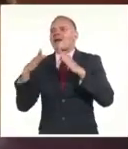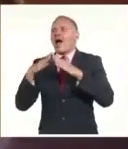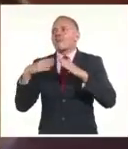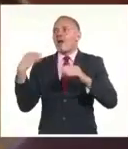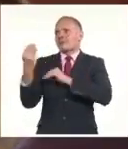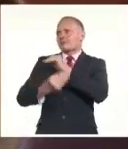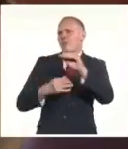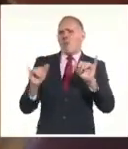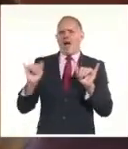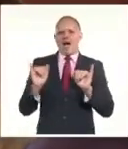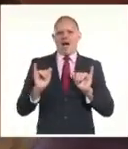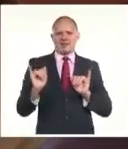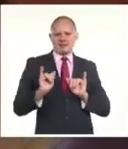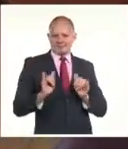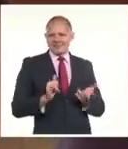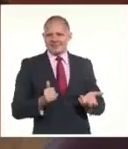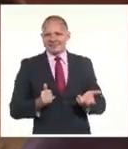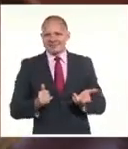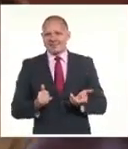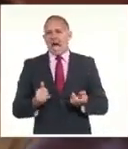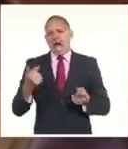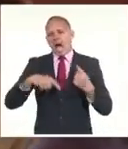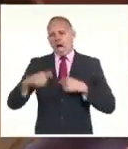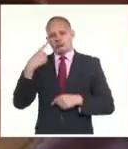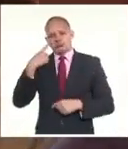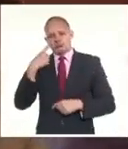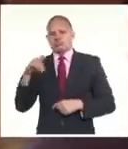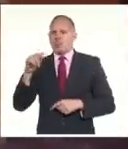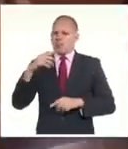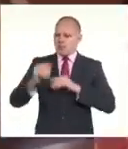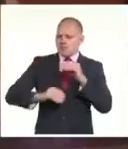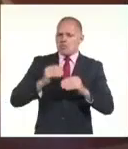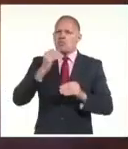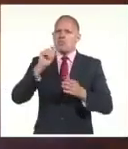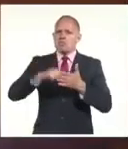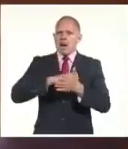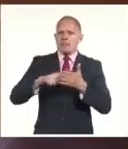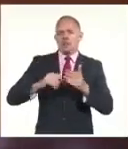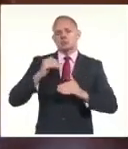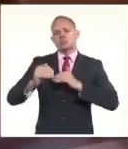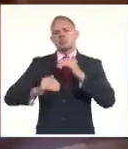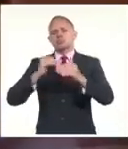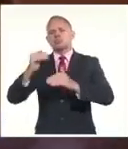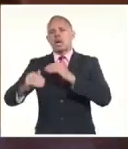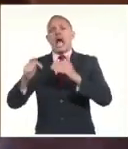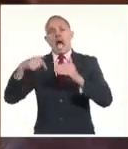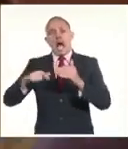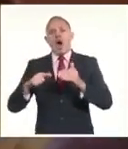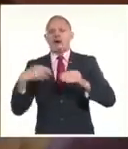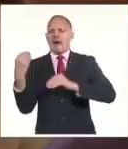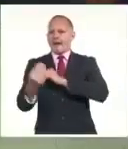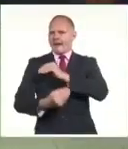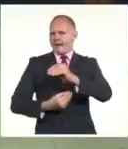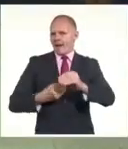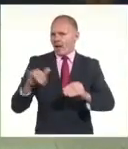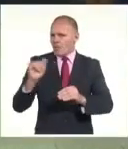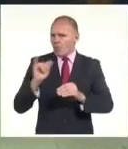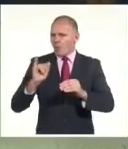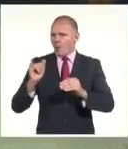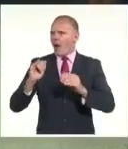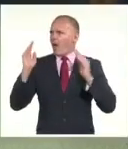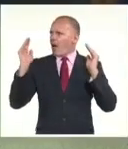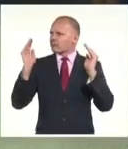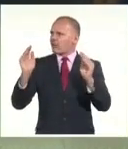realizar. A partir de ello, de la estrategia, fuimos trabajando, entonces el telecentro fue cambiando su imagen. Hoy